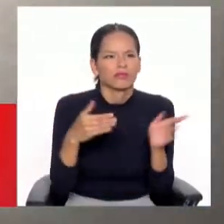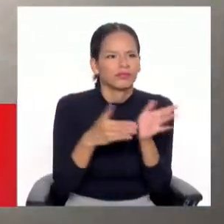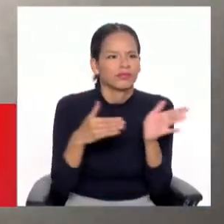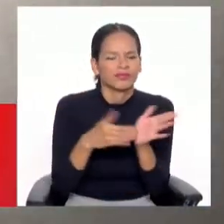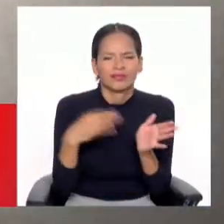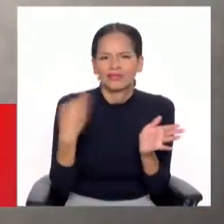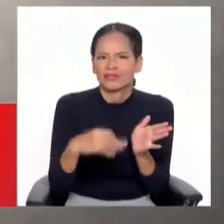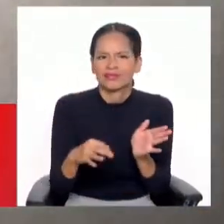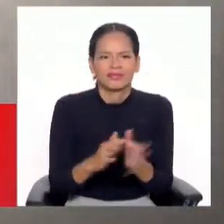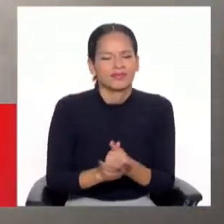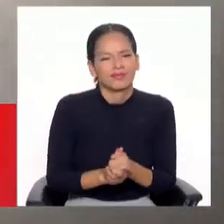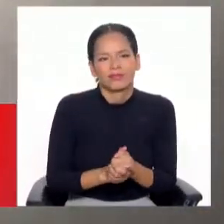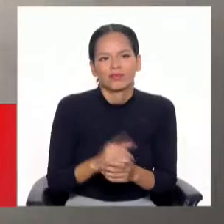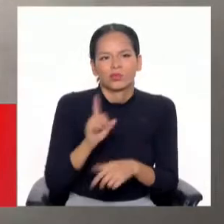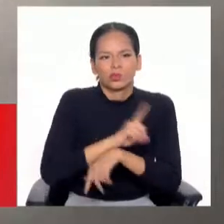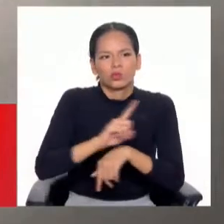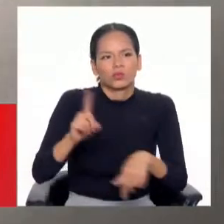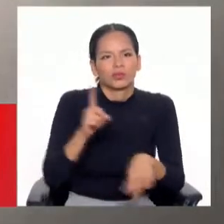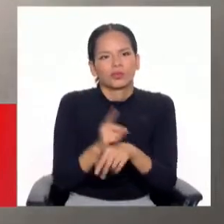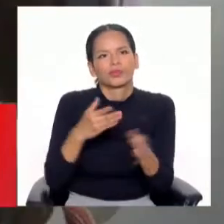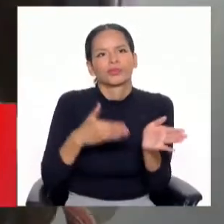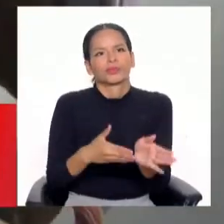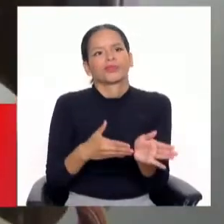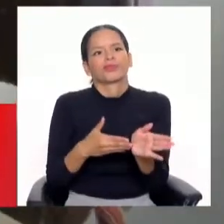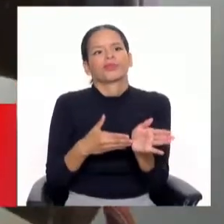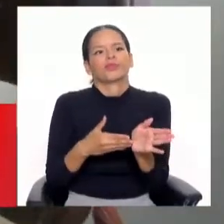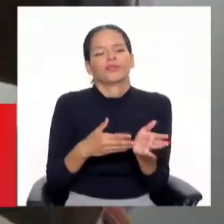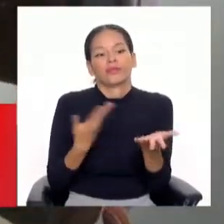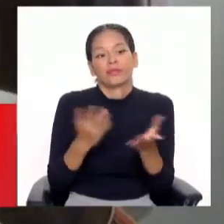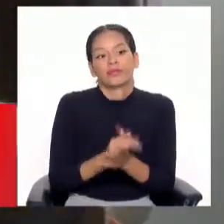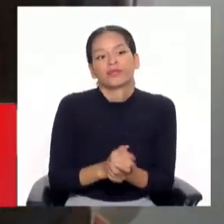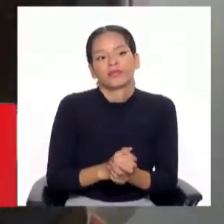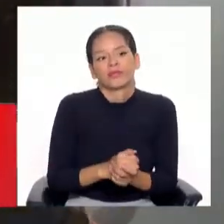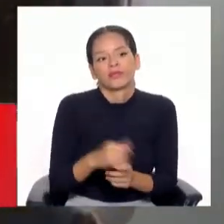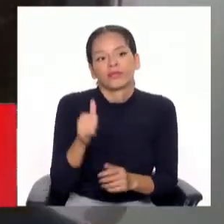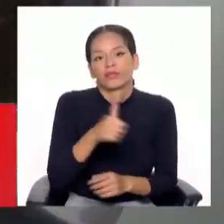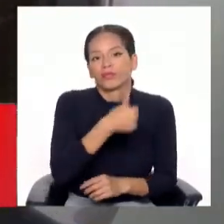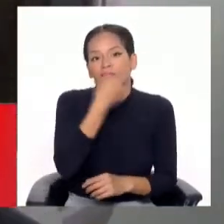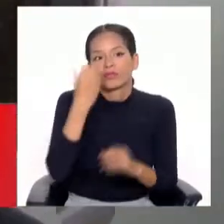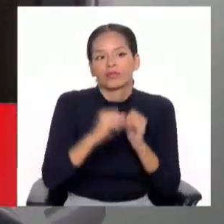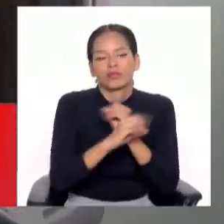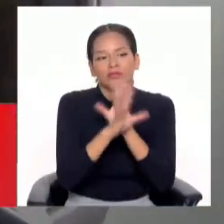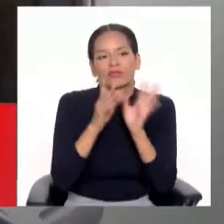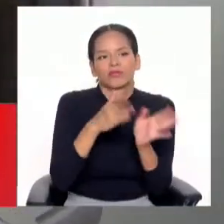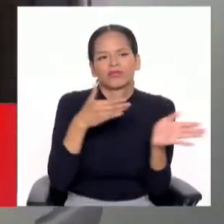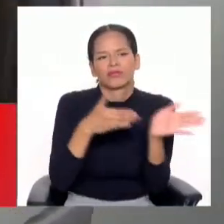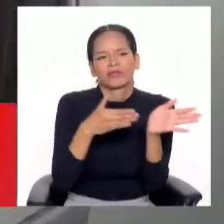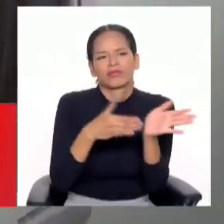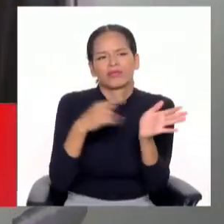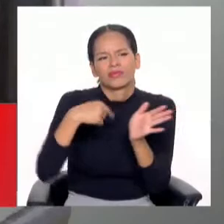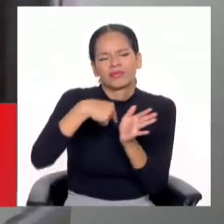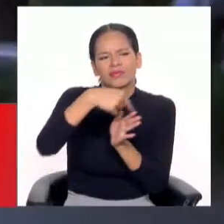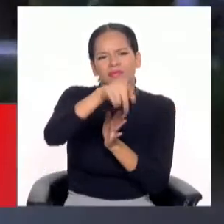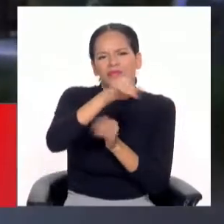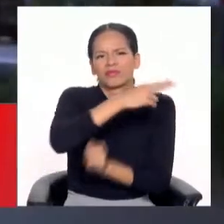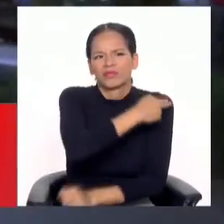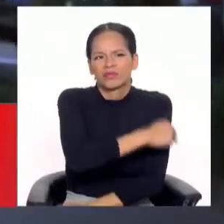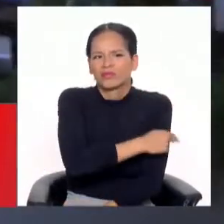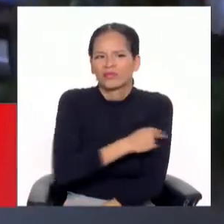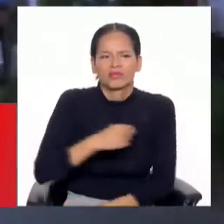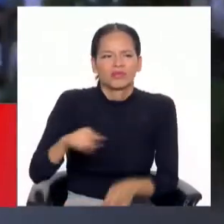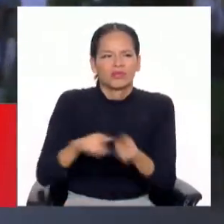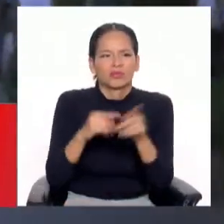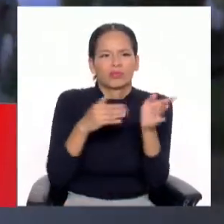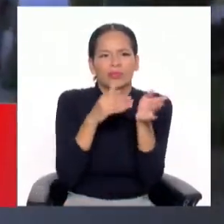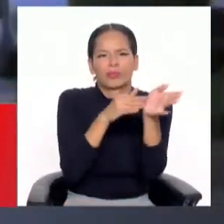total acá. Más de una hora acá parado. Va bien ahorita tampoco. Otro día está hasta el hospital regional el tráfico.